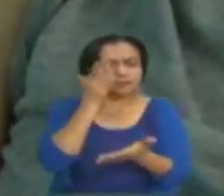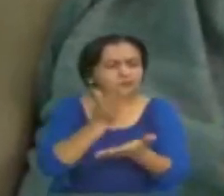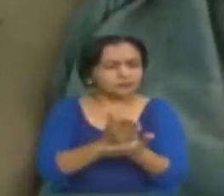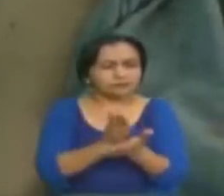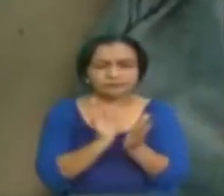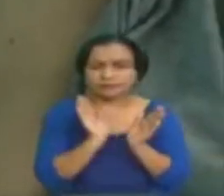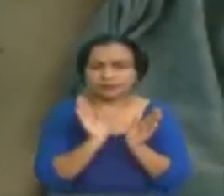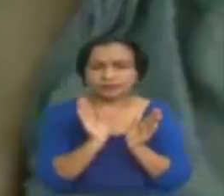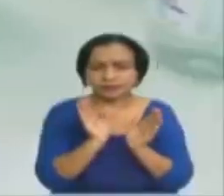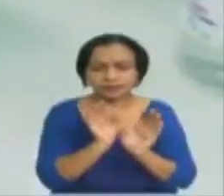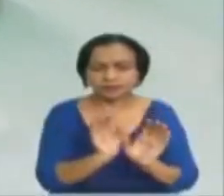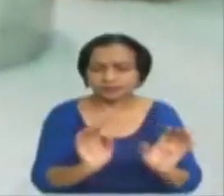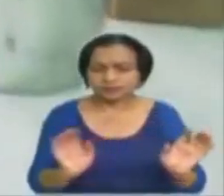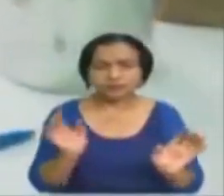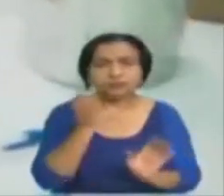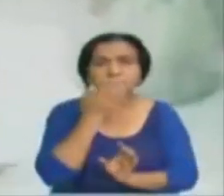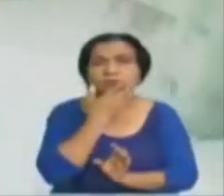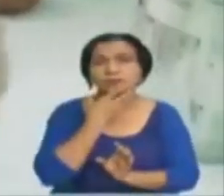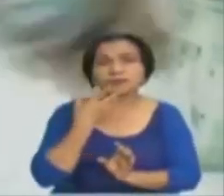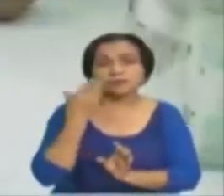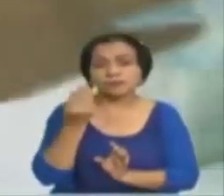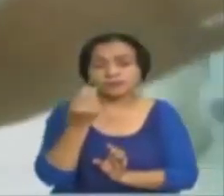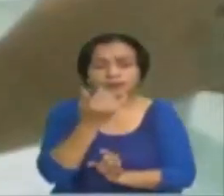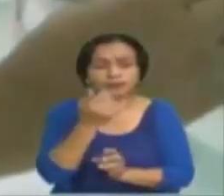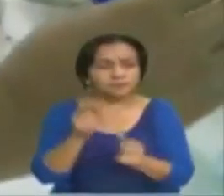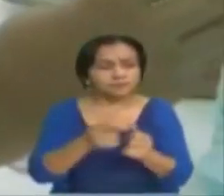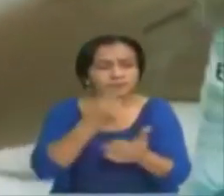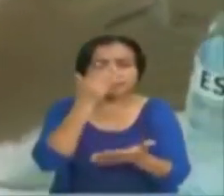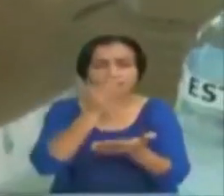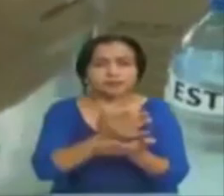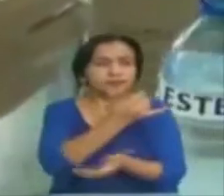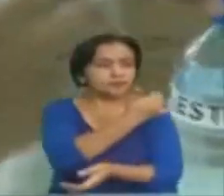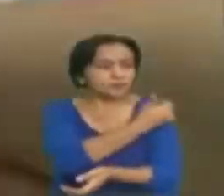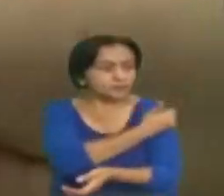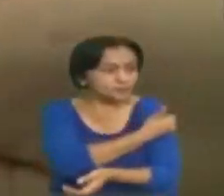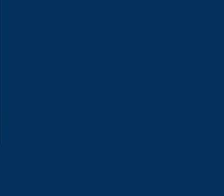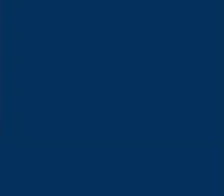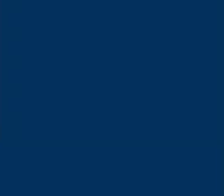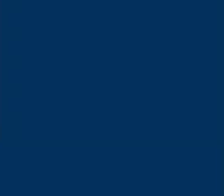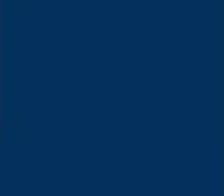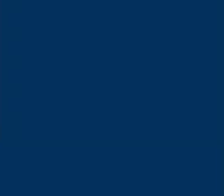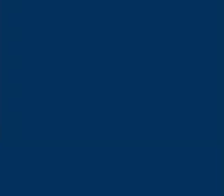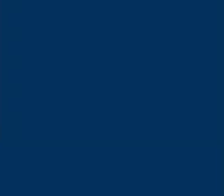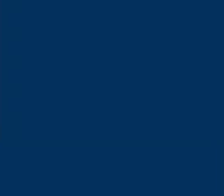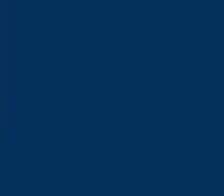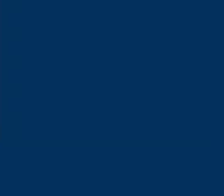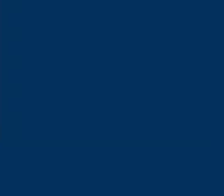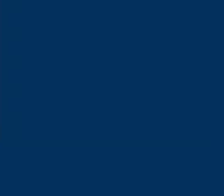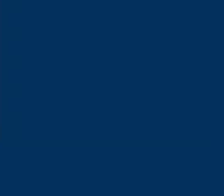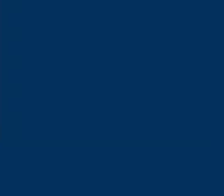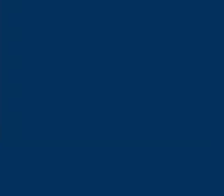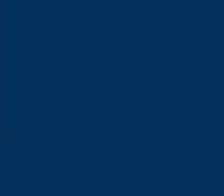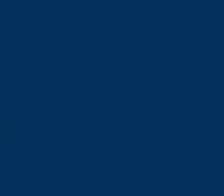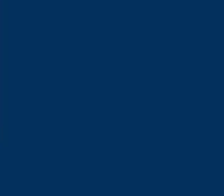de Salud en Granada. También Clínica Médica Previsional Amistad Japón Nicaragua en Granada. Todo esto es en la